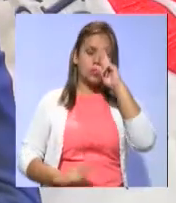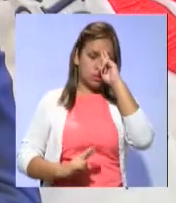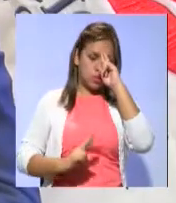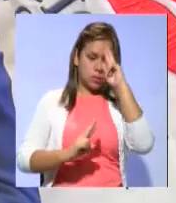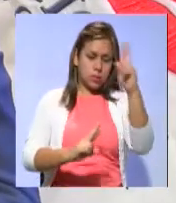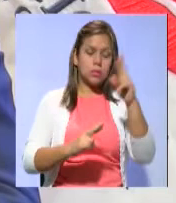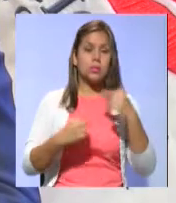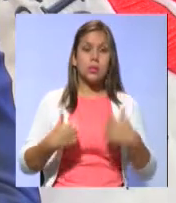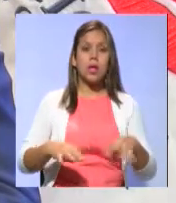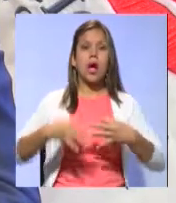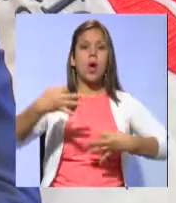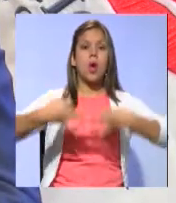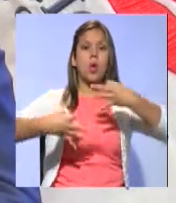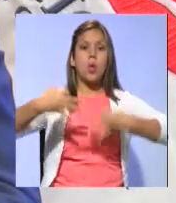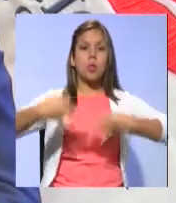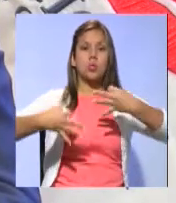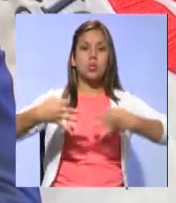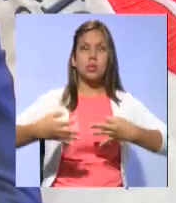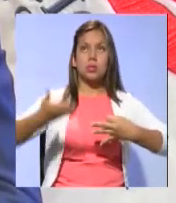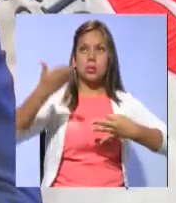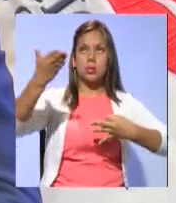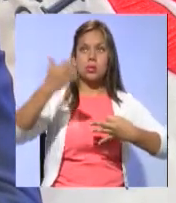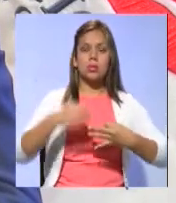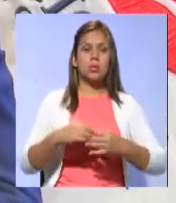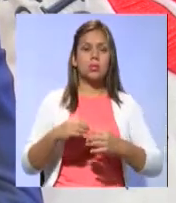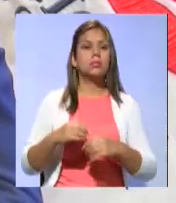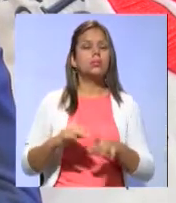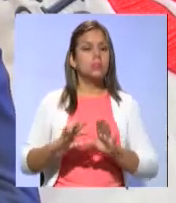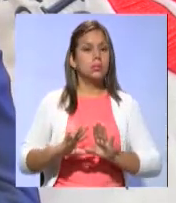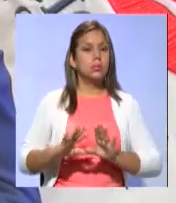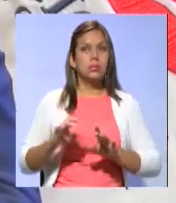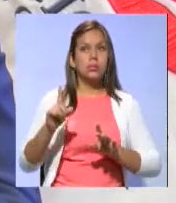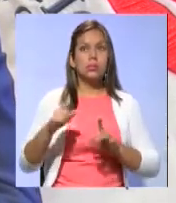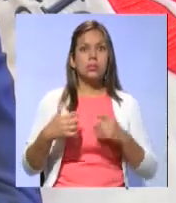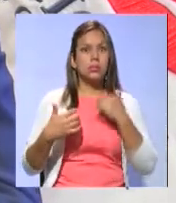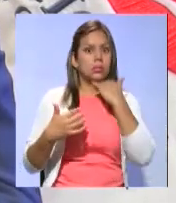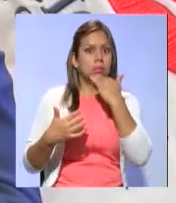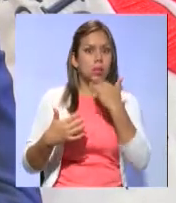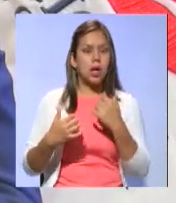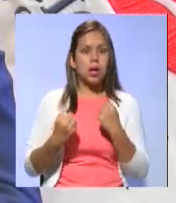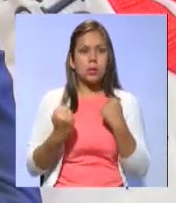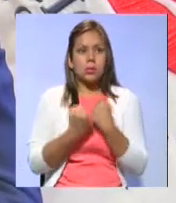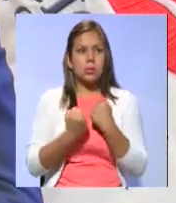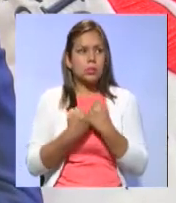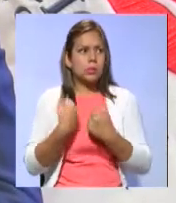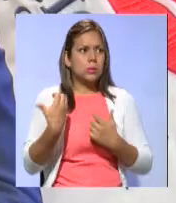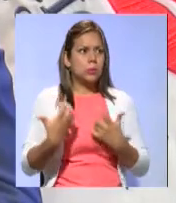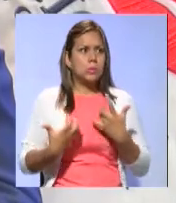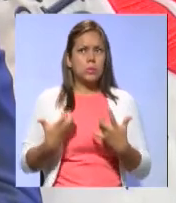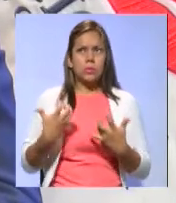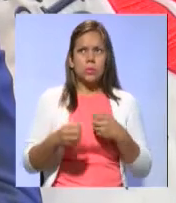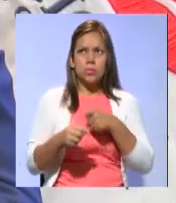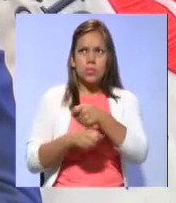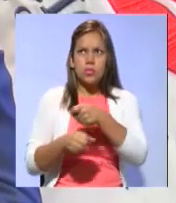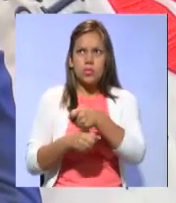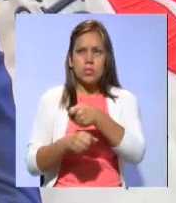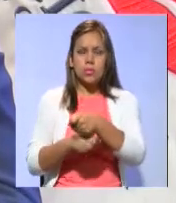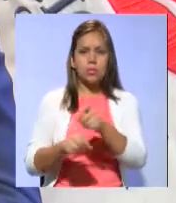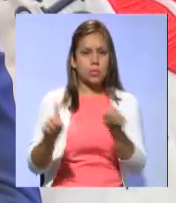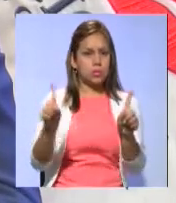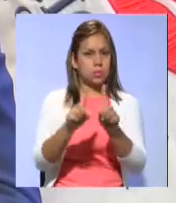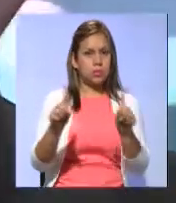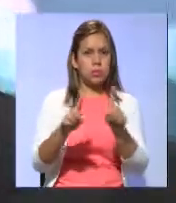justamente de que la función judicial no se vea presionada por alguna acción específica de la